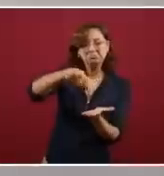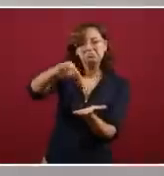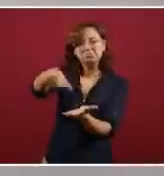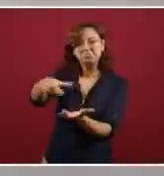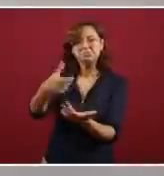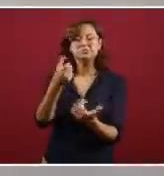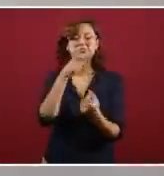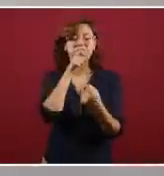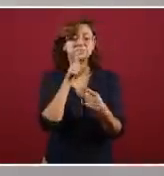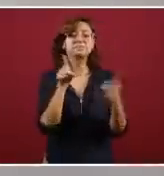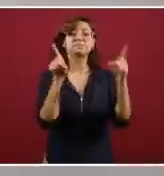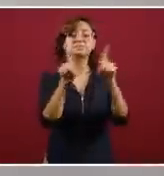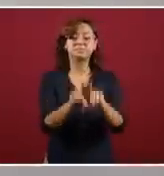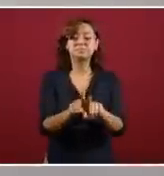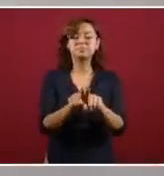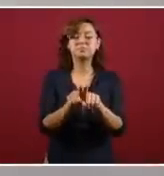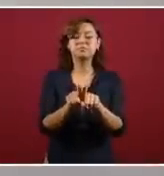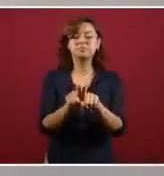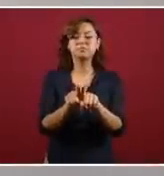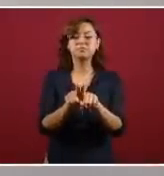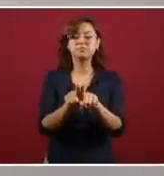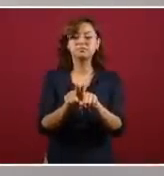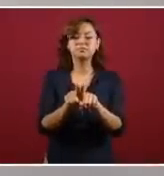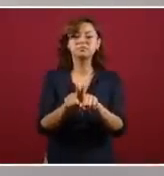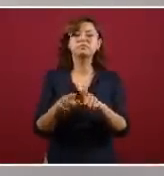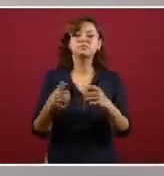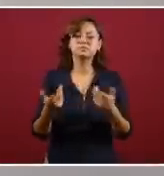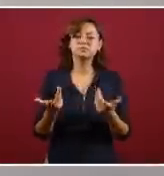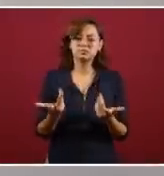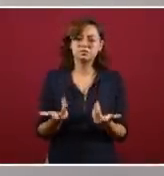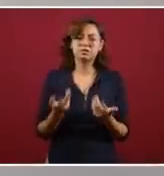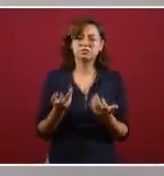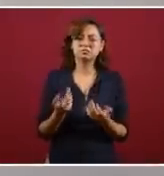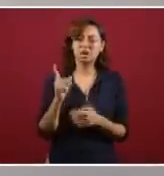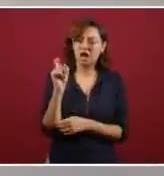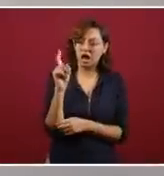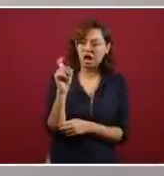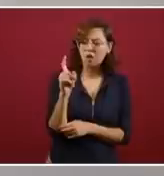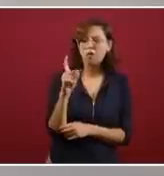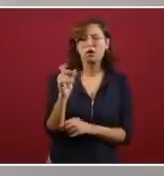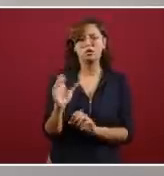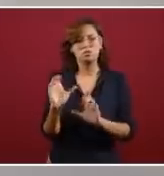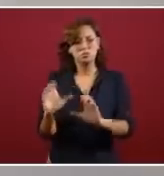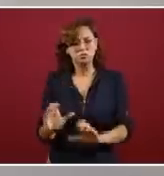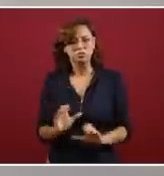protegiendo un uso correcto, adecuado del agua,